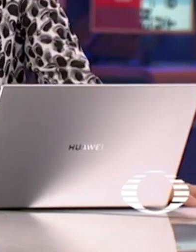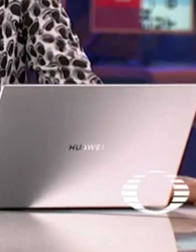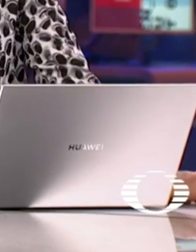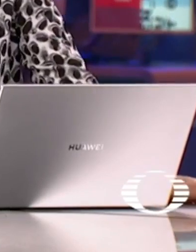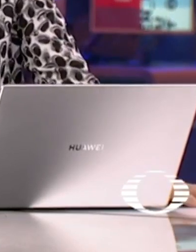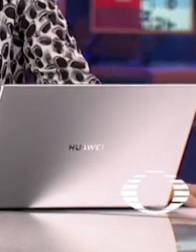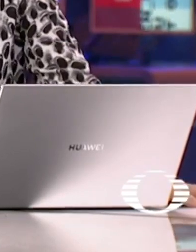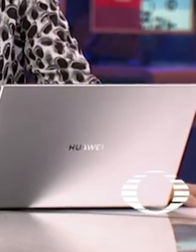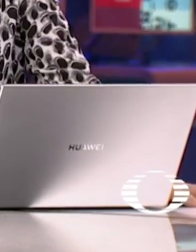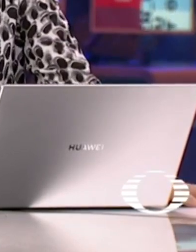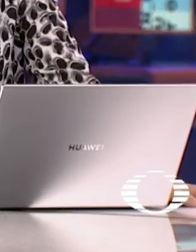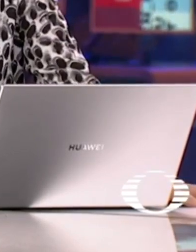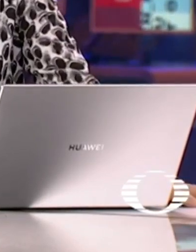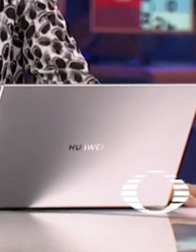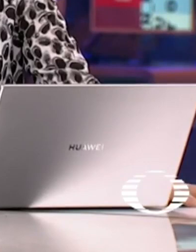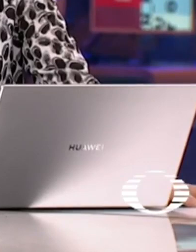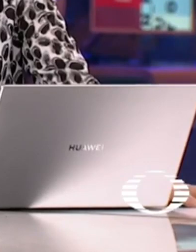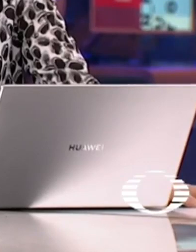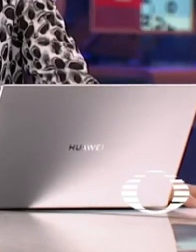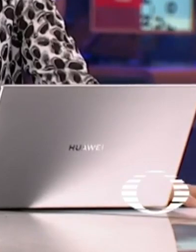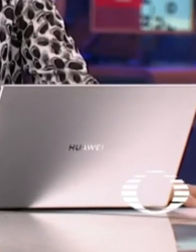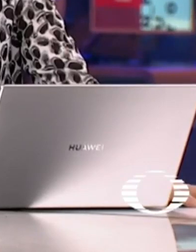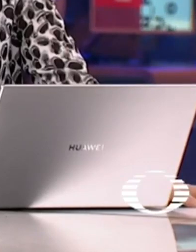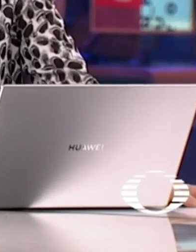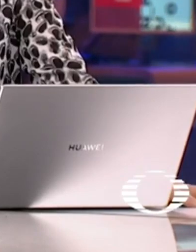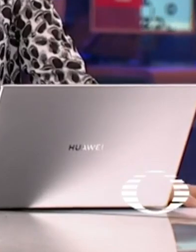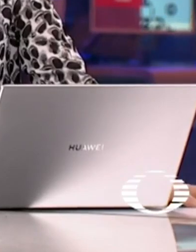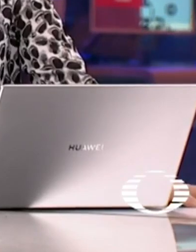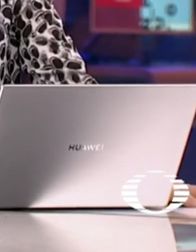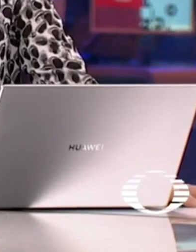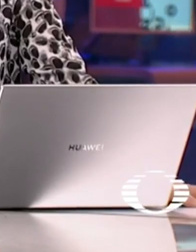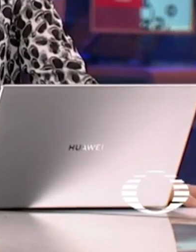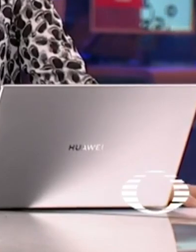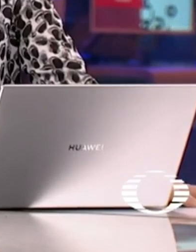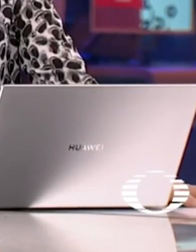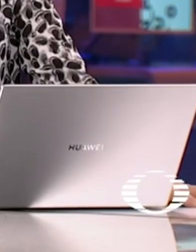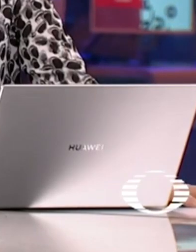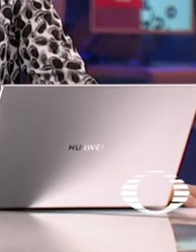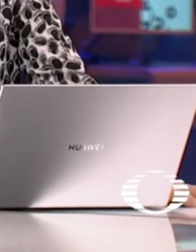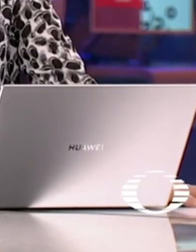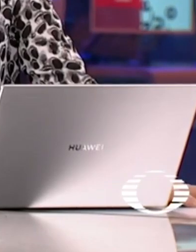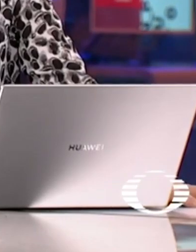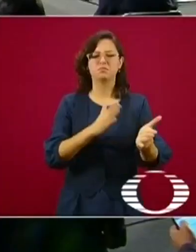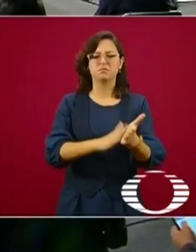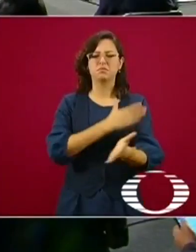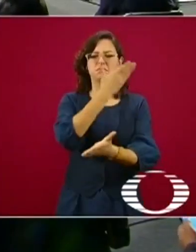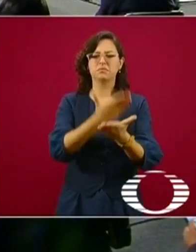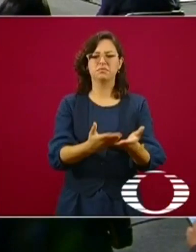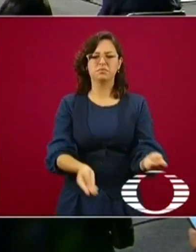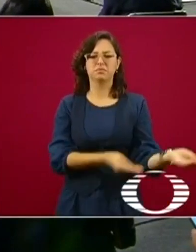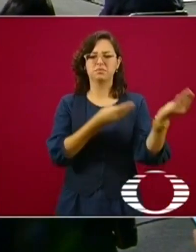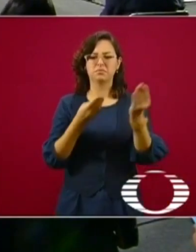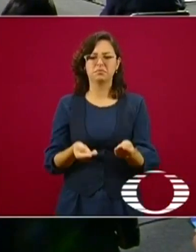derrotarlo al presidente en el 2020 cuando se ponga a consideración de los electores la revocación de su mandato.